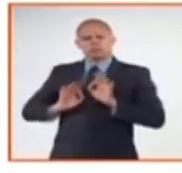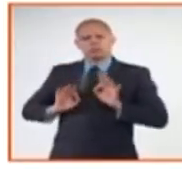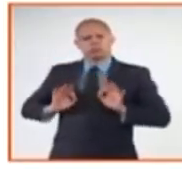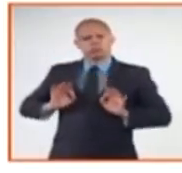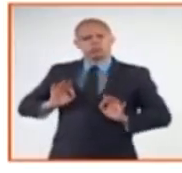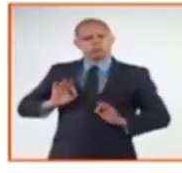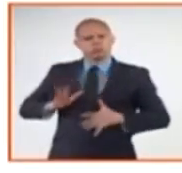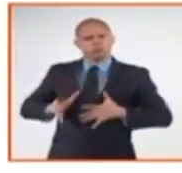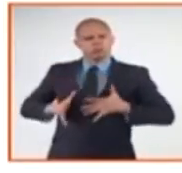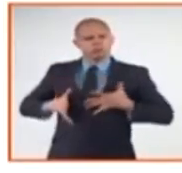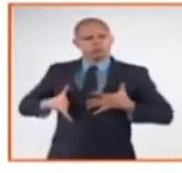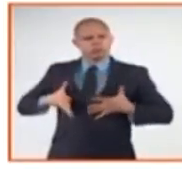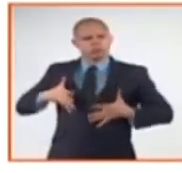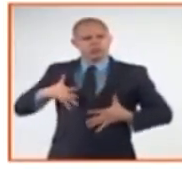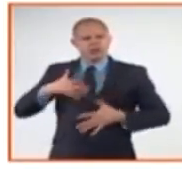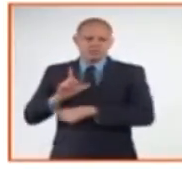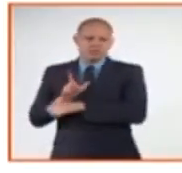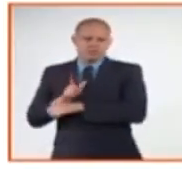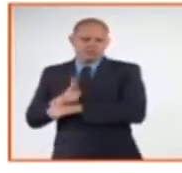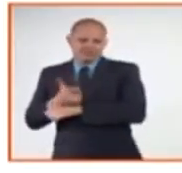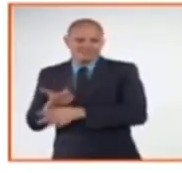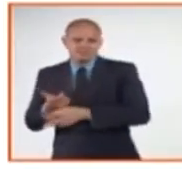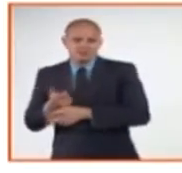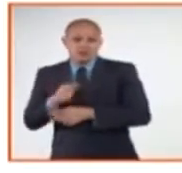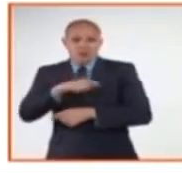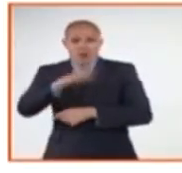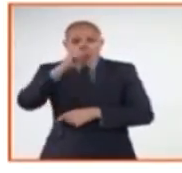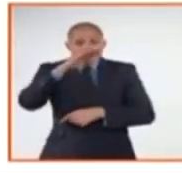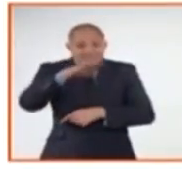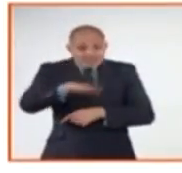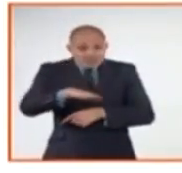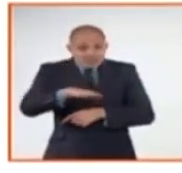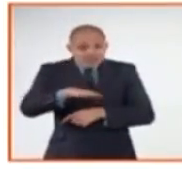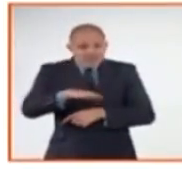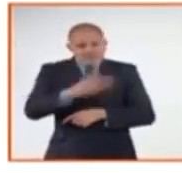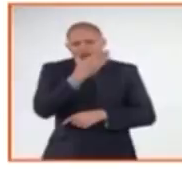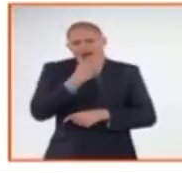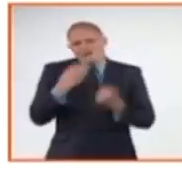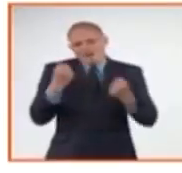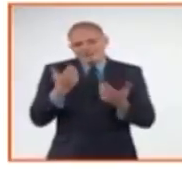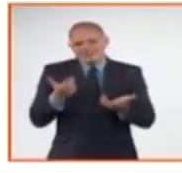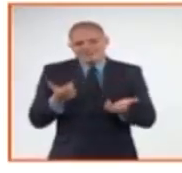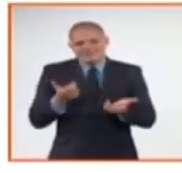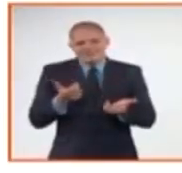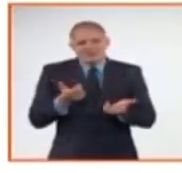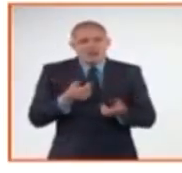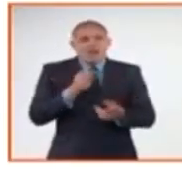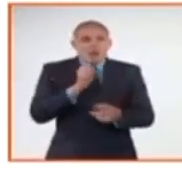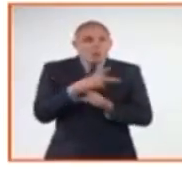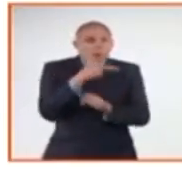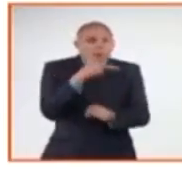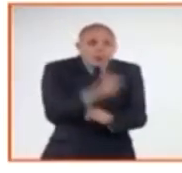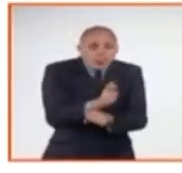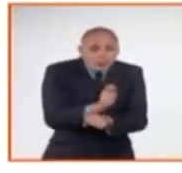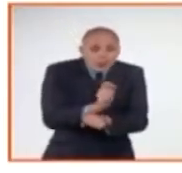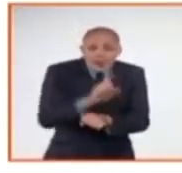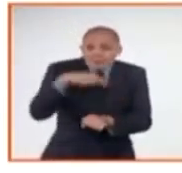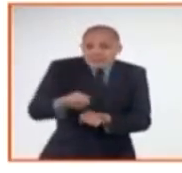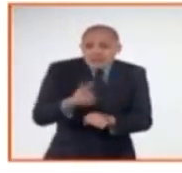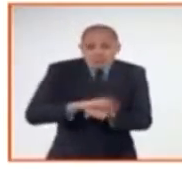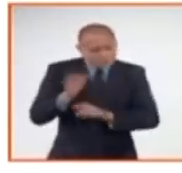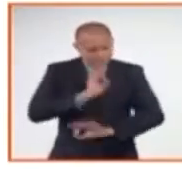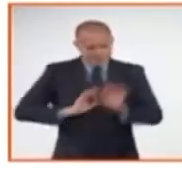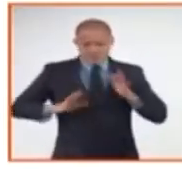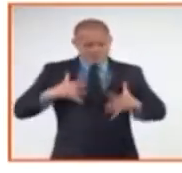19 o más años ya este estudio concluyó la etapa de inmunización de los niños que